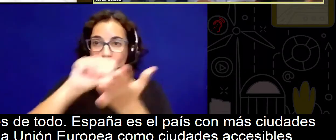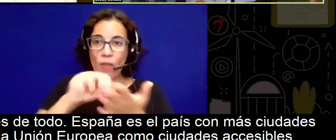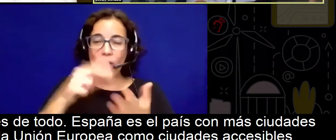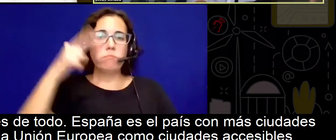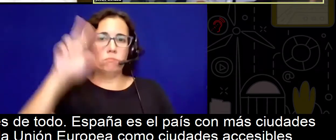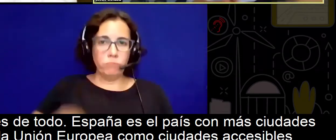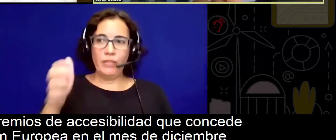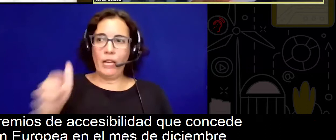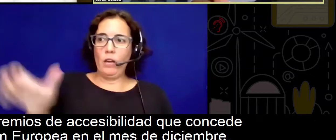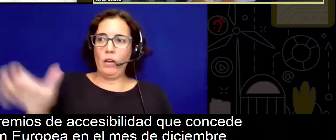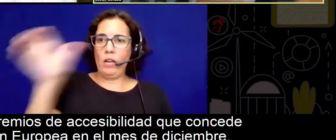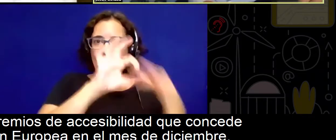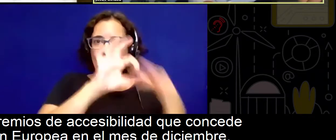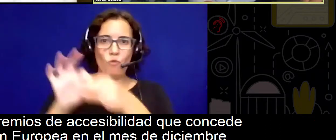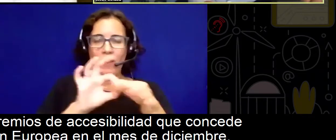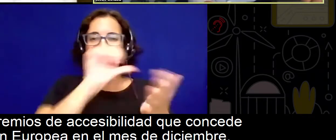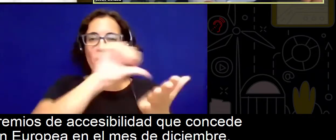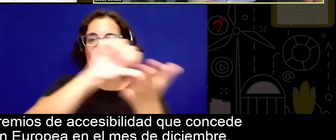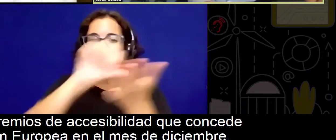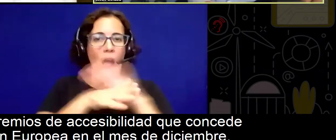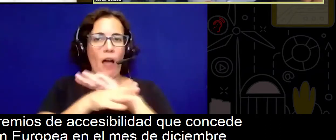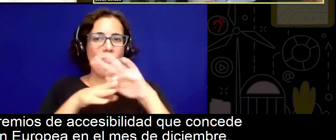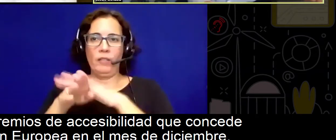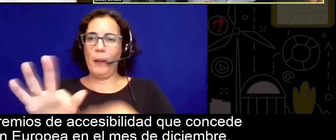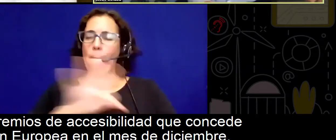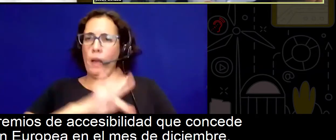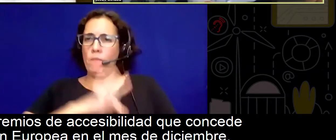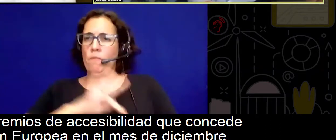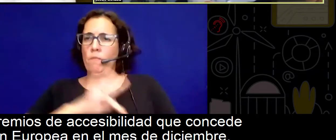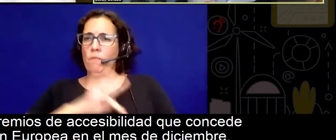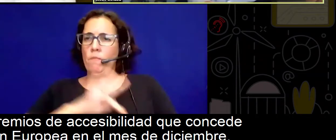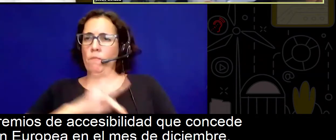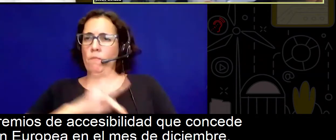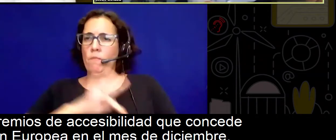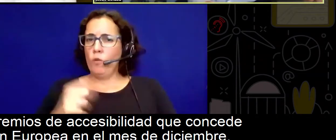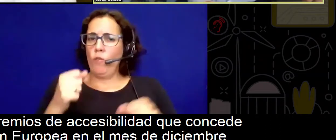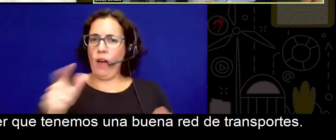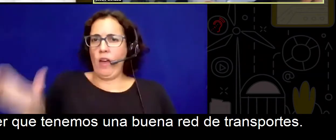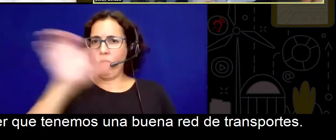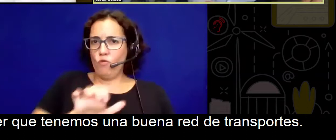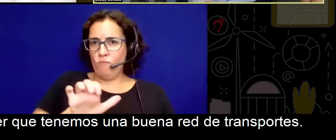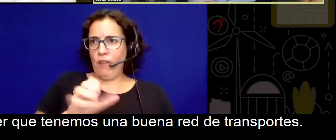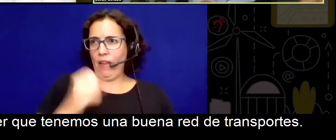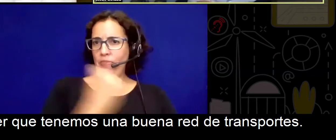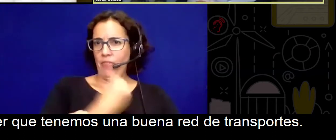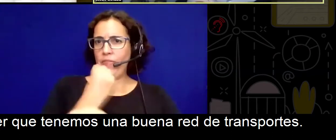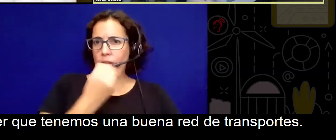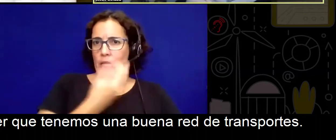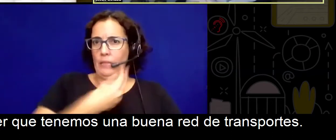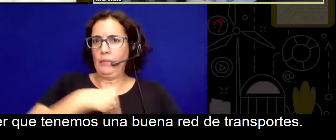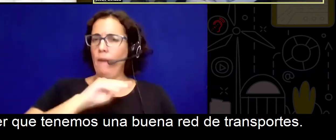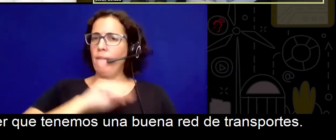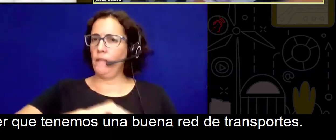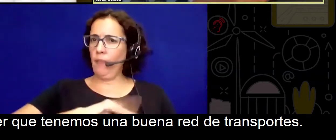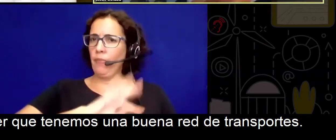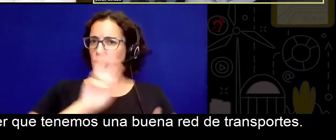ciudades accesibles, con los premios de accesibilidad que concede la Unión Europea en el mes de diciembre, ¿no? hay que reconocer que tenemos una buena